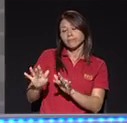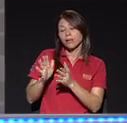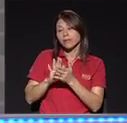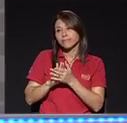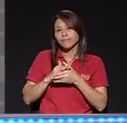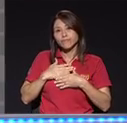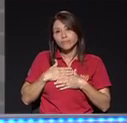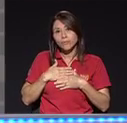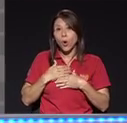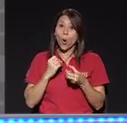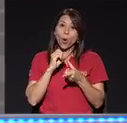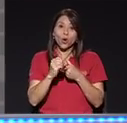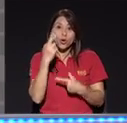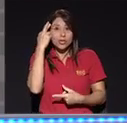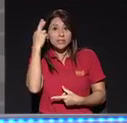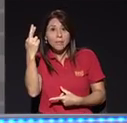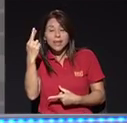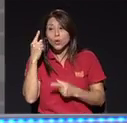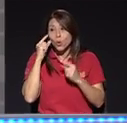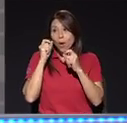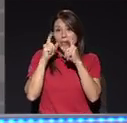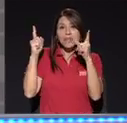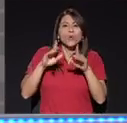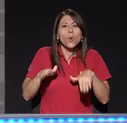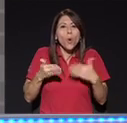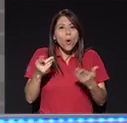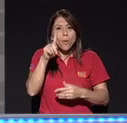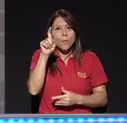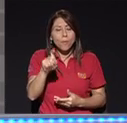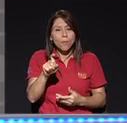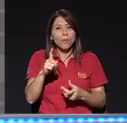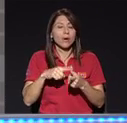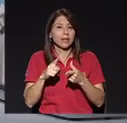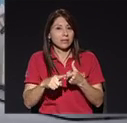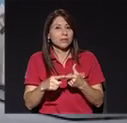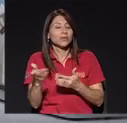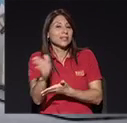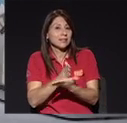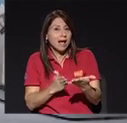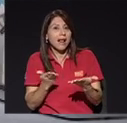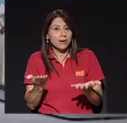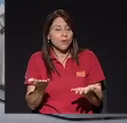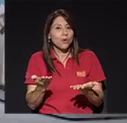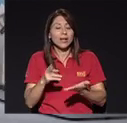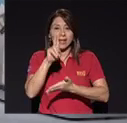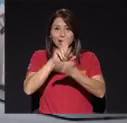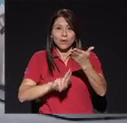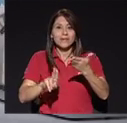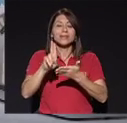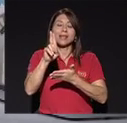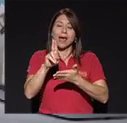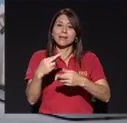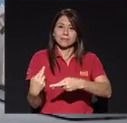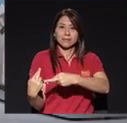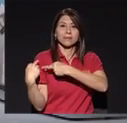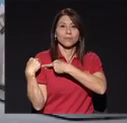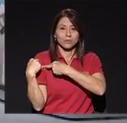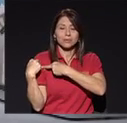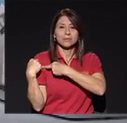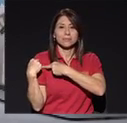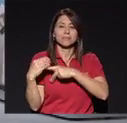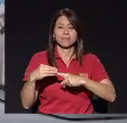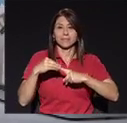con conmiseración? Lo respeto, lo admiro, ¿cómo lo veo? Entonces es algo que por supuesto que la universidad